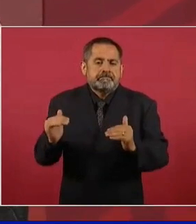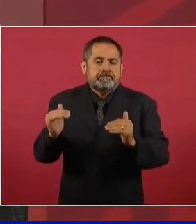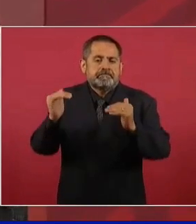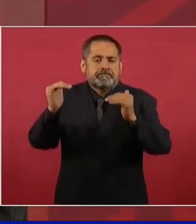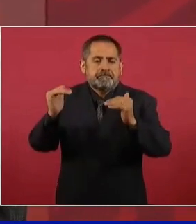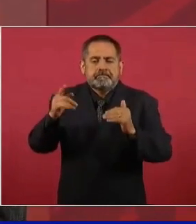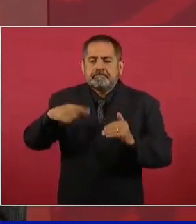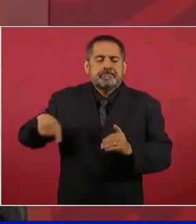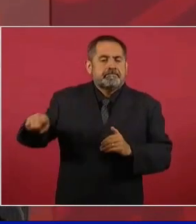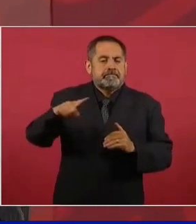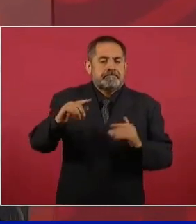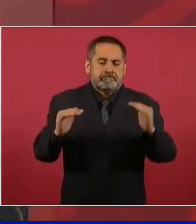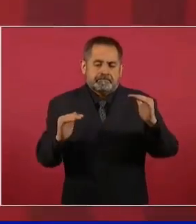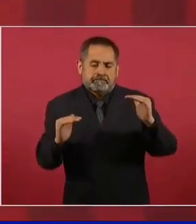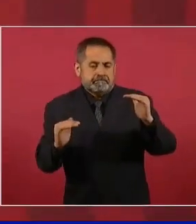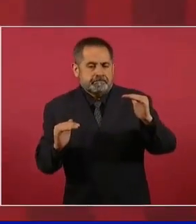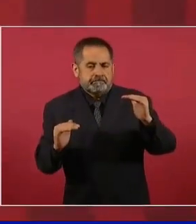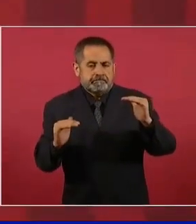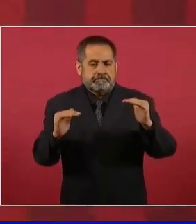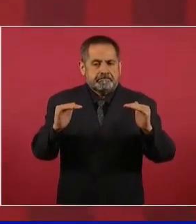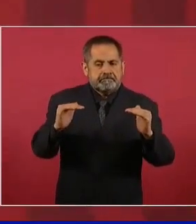se aminore